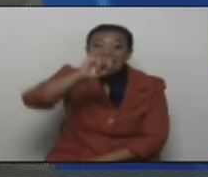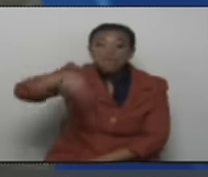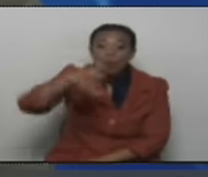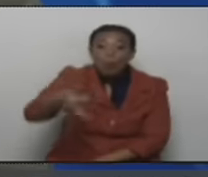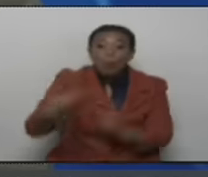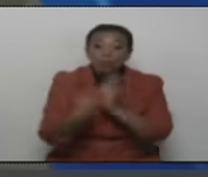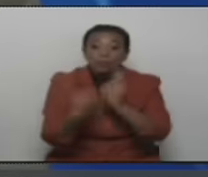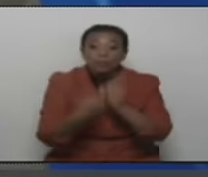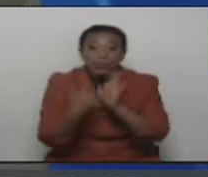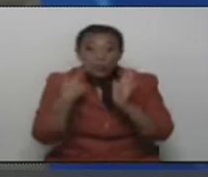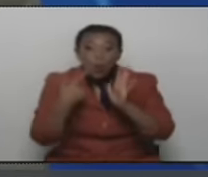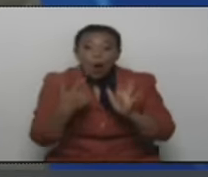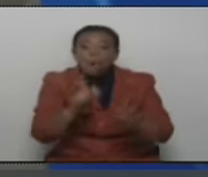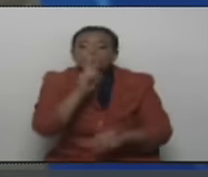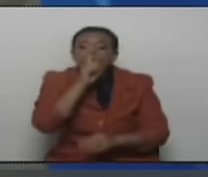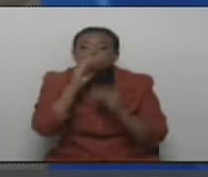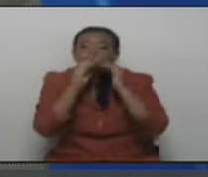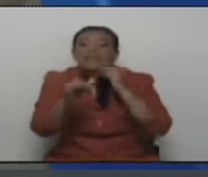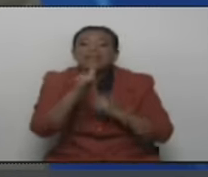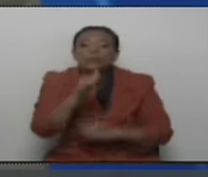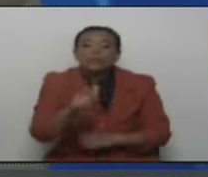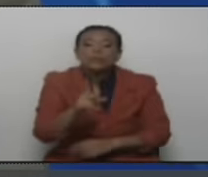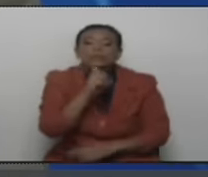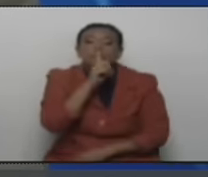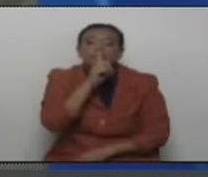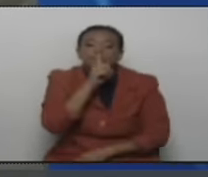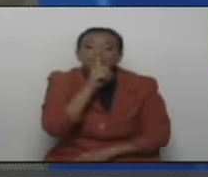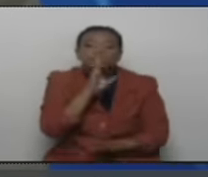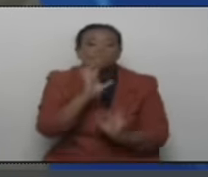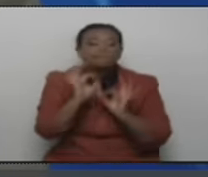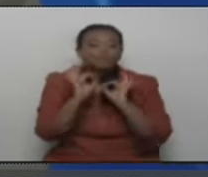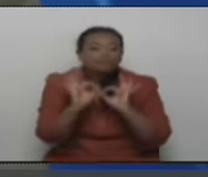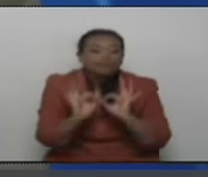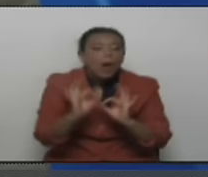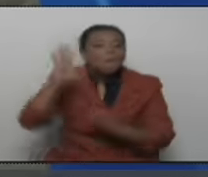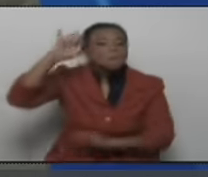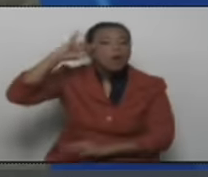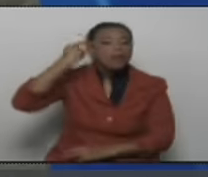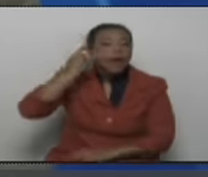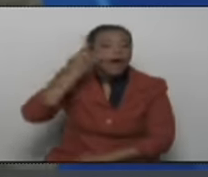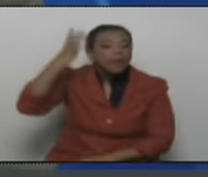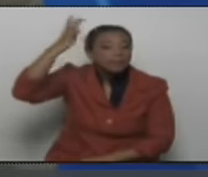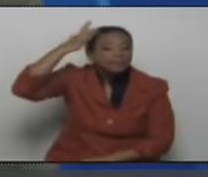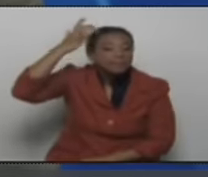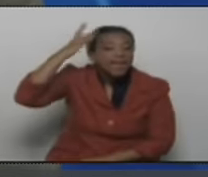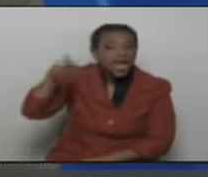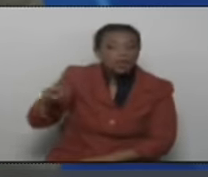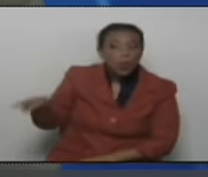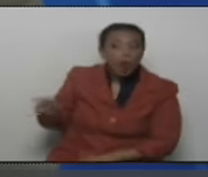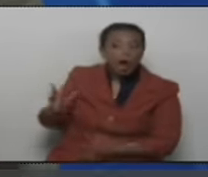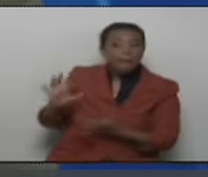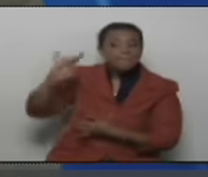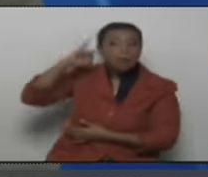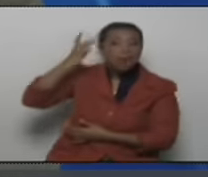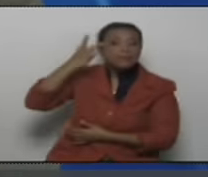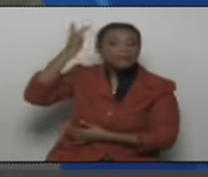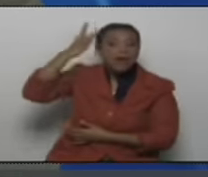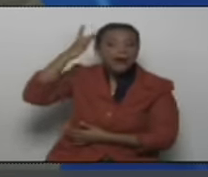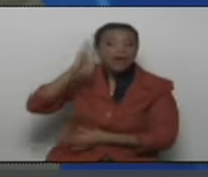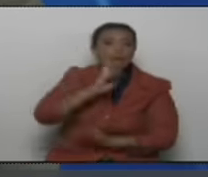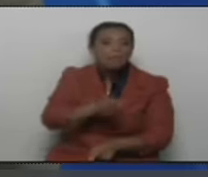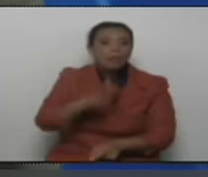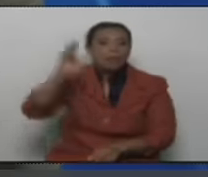nosotros nos hemos reservado la denuncia pública y ellos ya habían preparado una